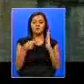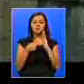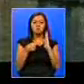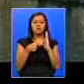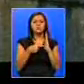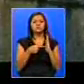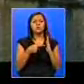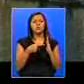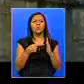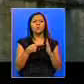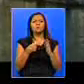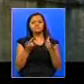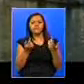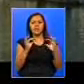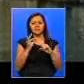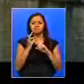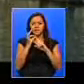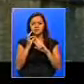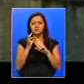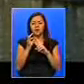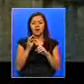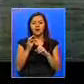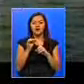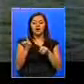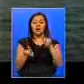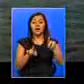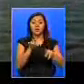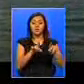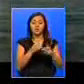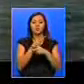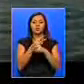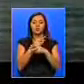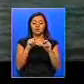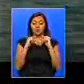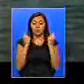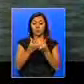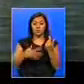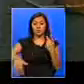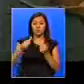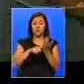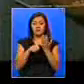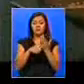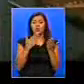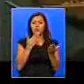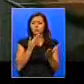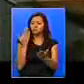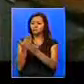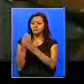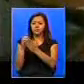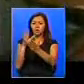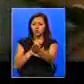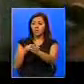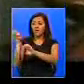tributarias y unos incentivos muy especiales, inclusive lo voy a llevar al gabinete productivo para presentarlo, para que sea evaluado por parte